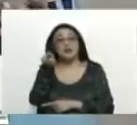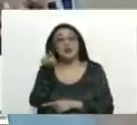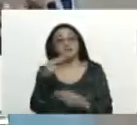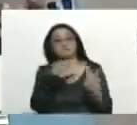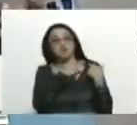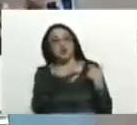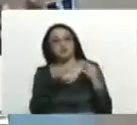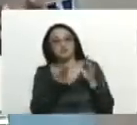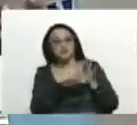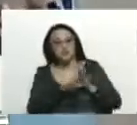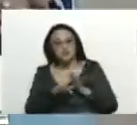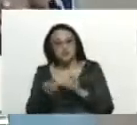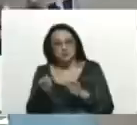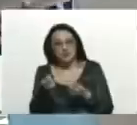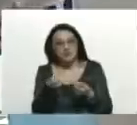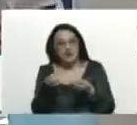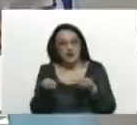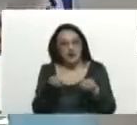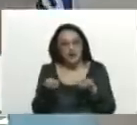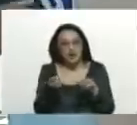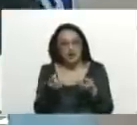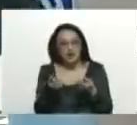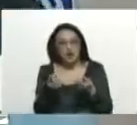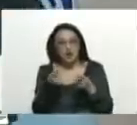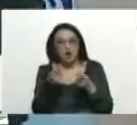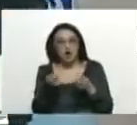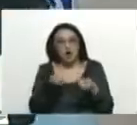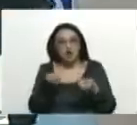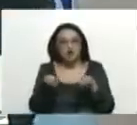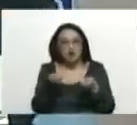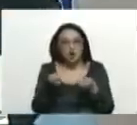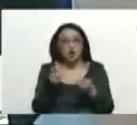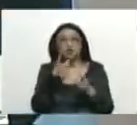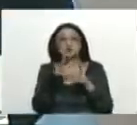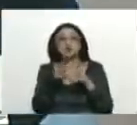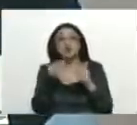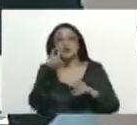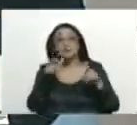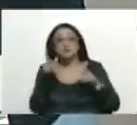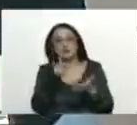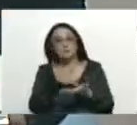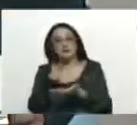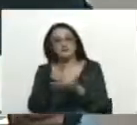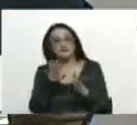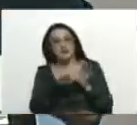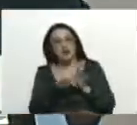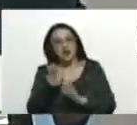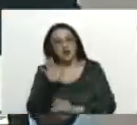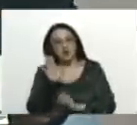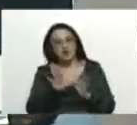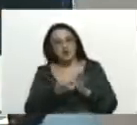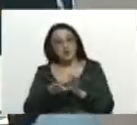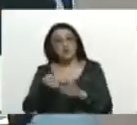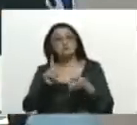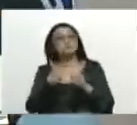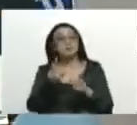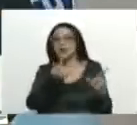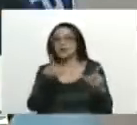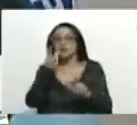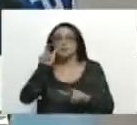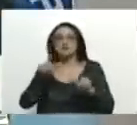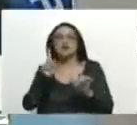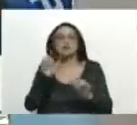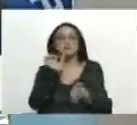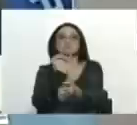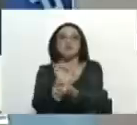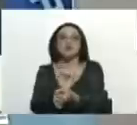sobornos y administrar los fondos de todos los participantes de la trama repito ambos sujetos tienen solicitudes de extradición